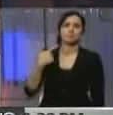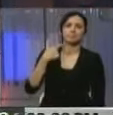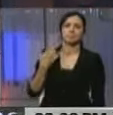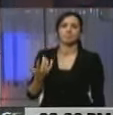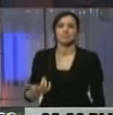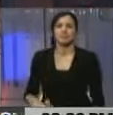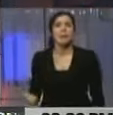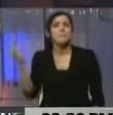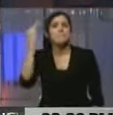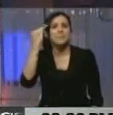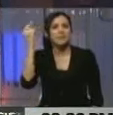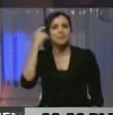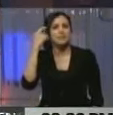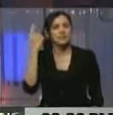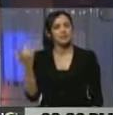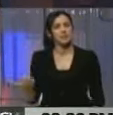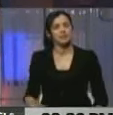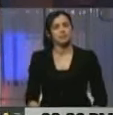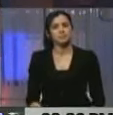una mentalidad